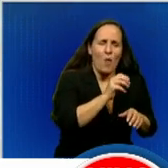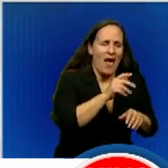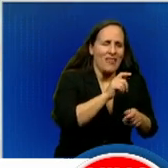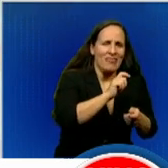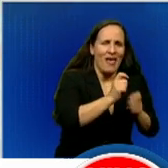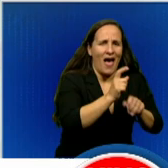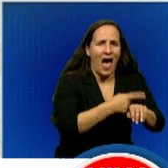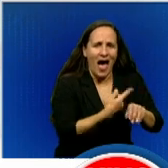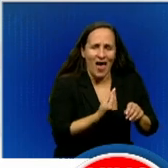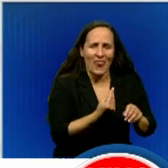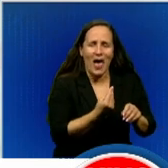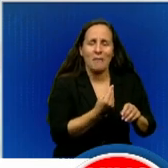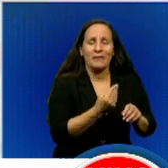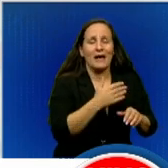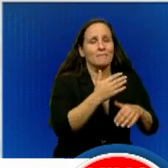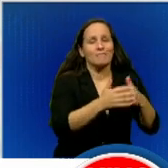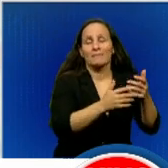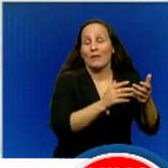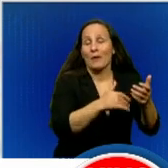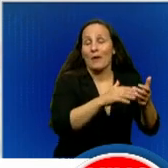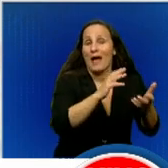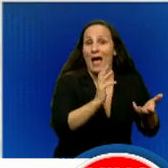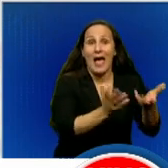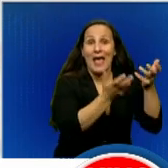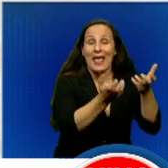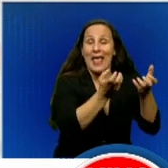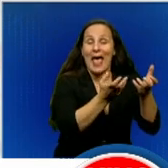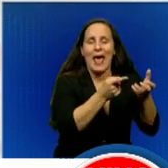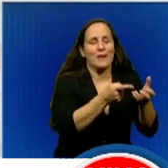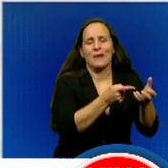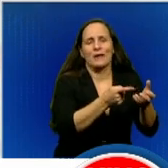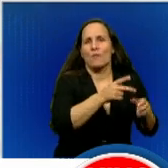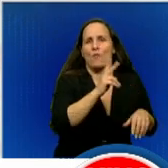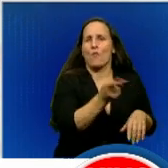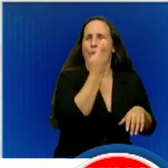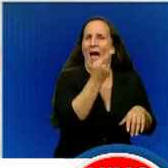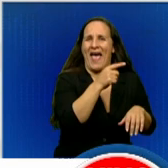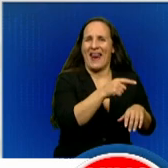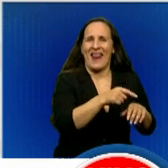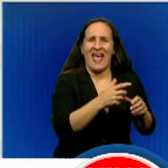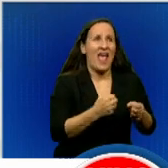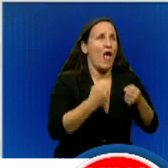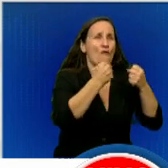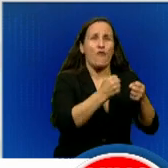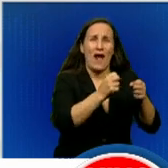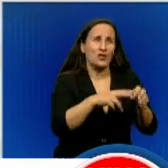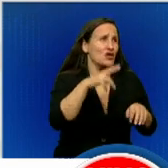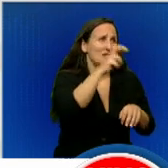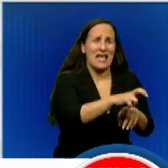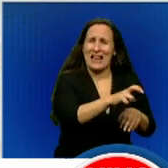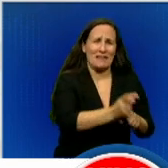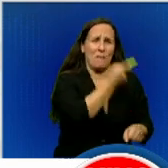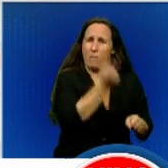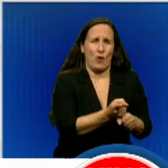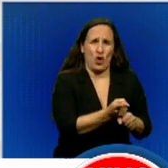finalmente hacia el punto de hervor la rana muere sin haber podido realizar el menor esfuerzo ya por